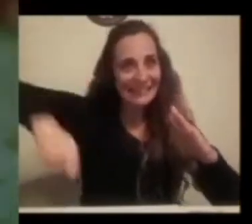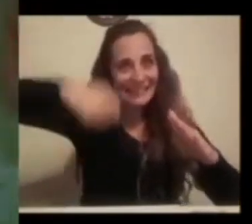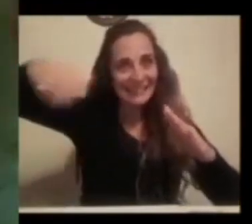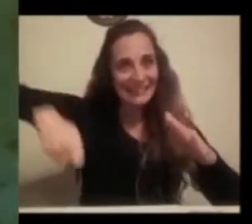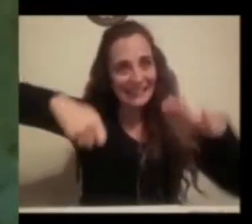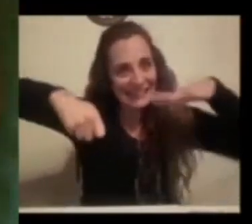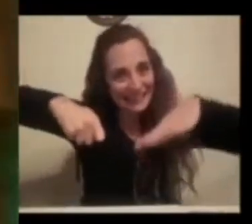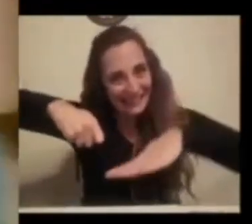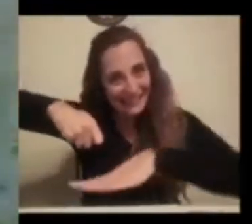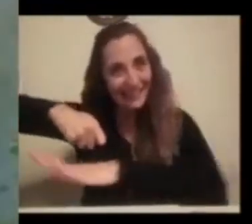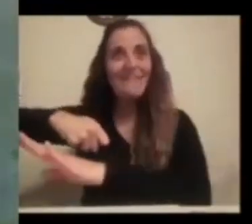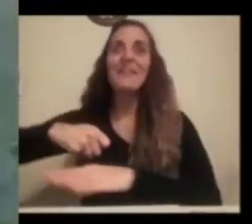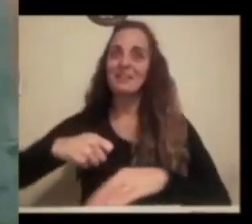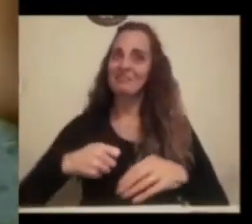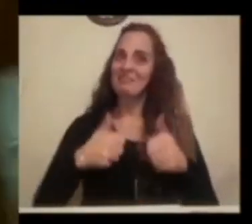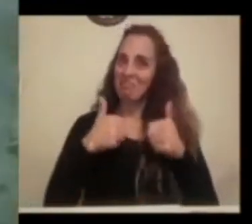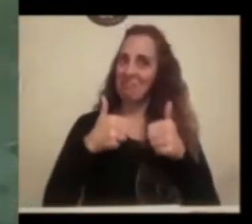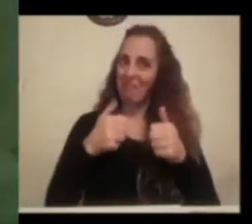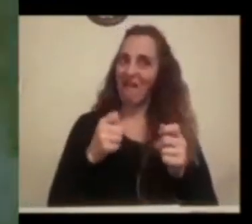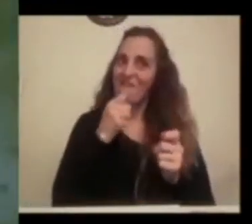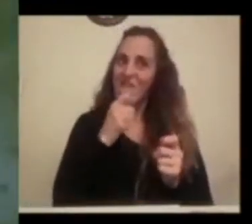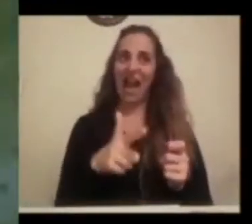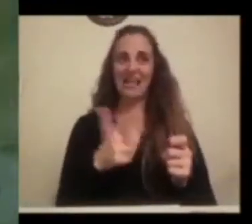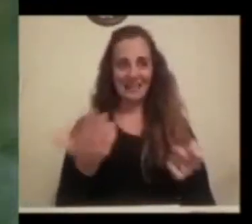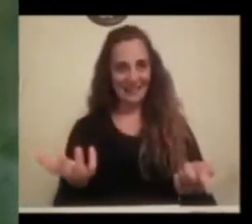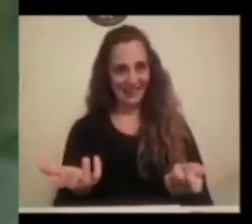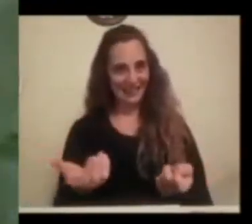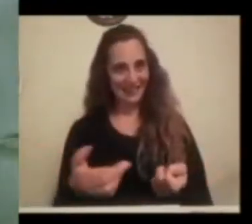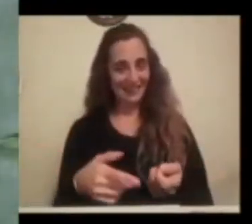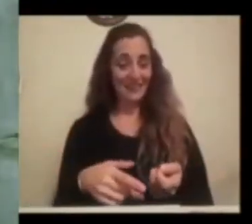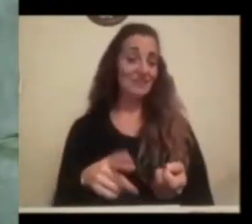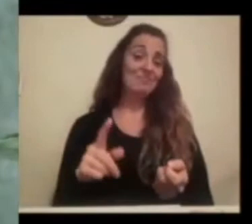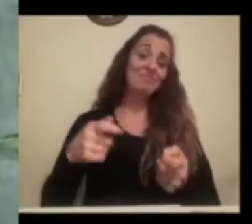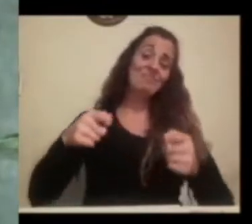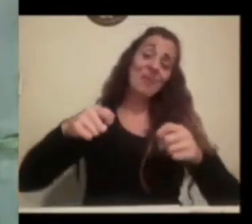máquina, obviamente. Se ahorra un trabajito